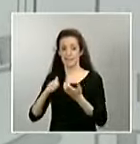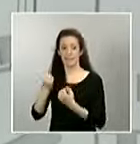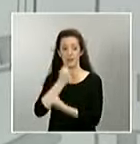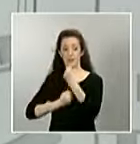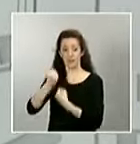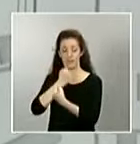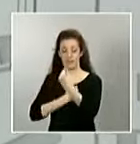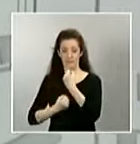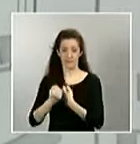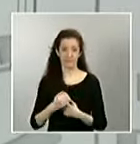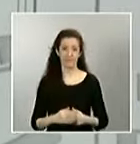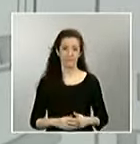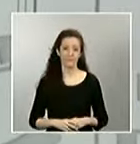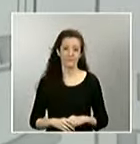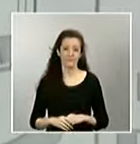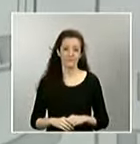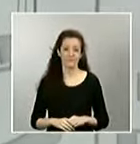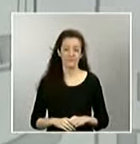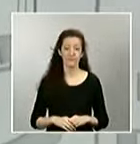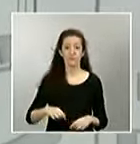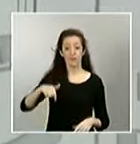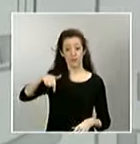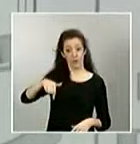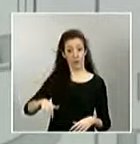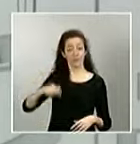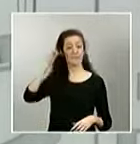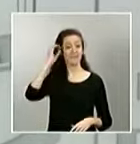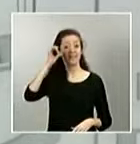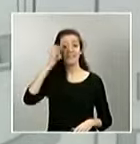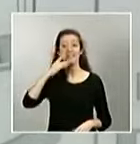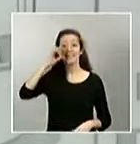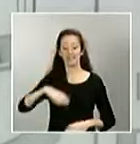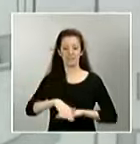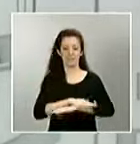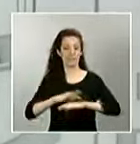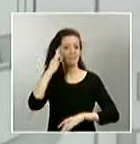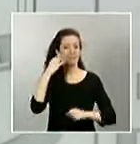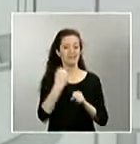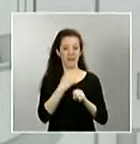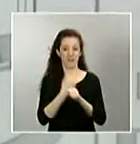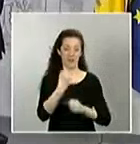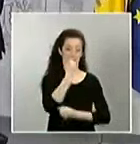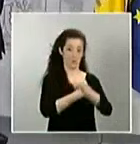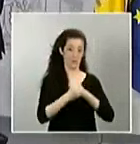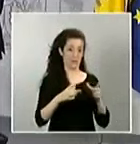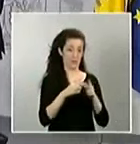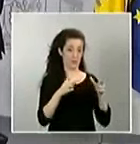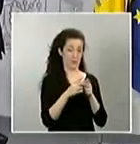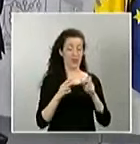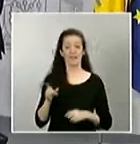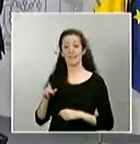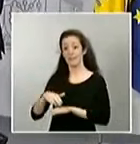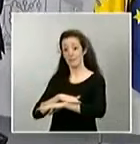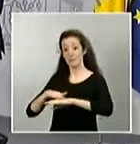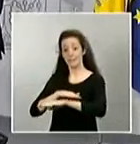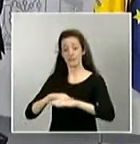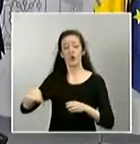el día de hoy comparecemos la ministra de Trabajo y Economía Social y el ministro de Inclusión Social